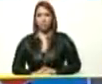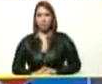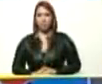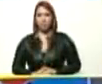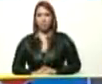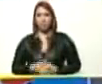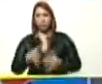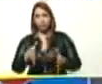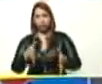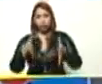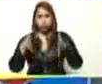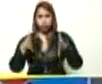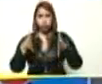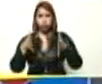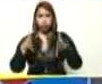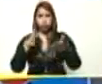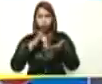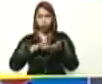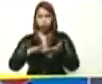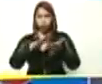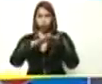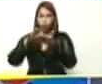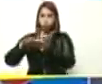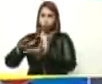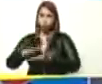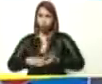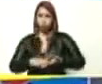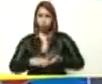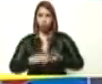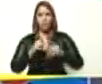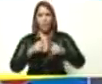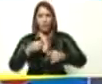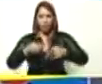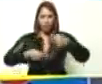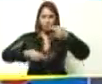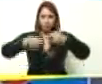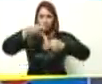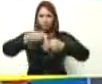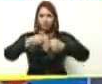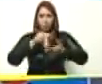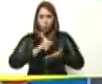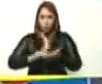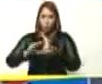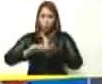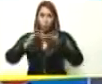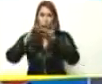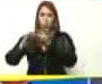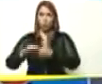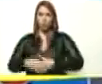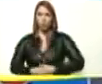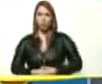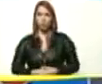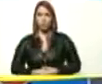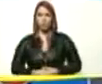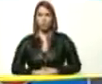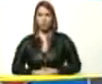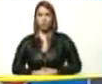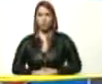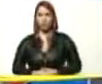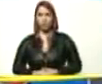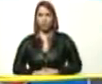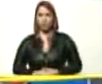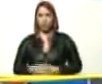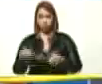ganar, soluciones, para construir, soluciones, he